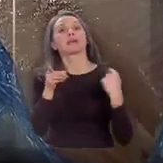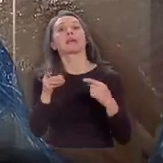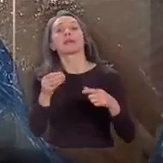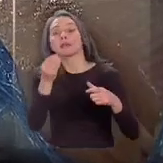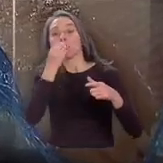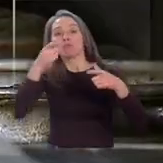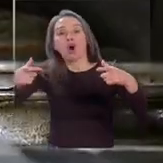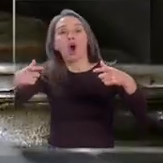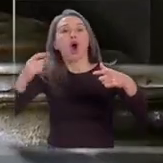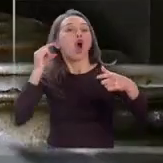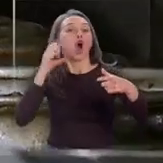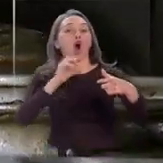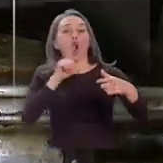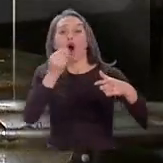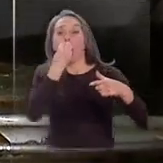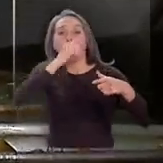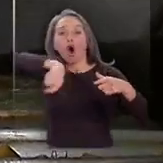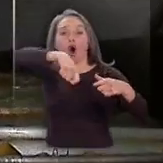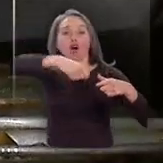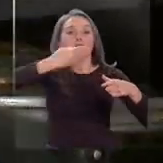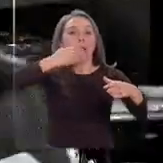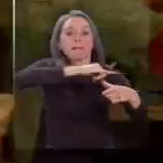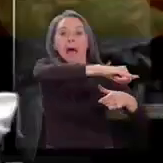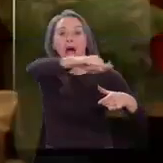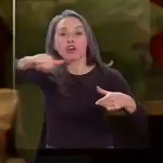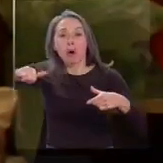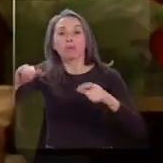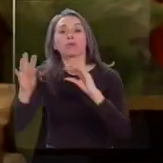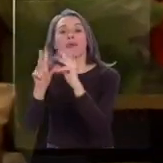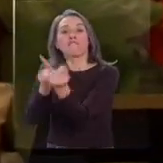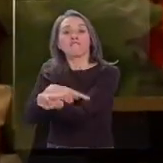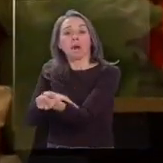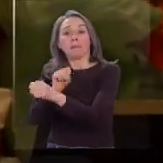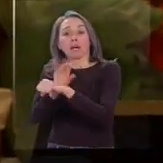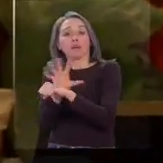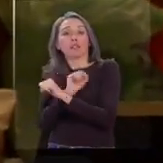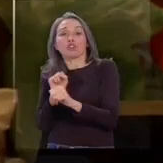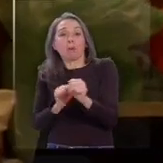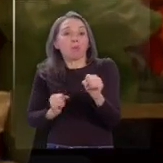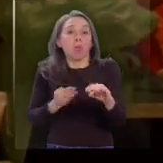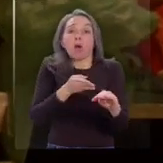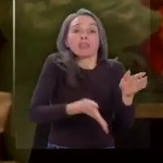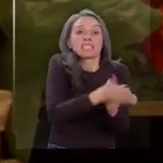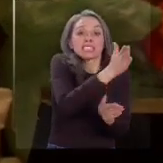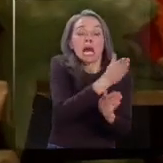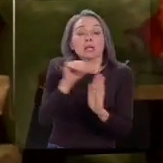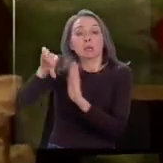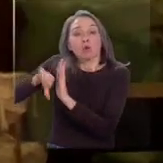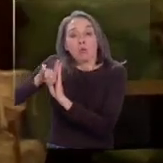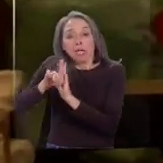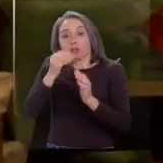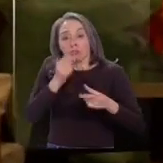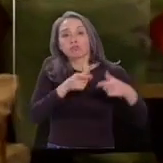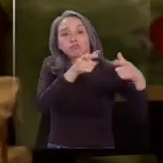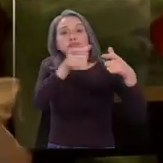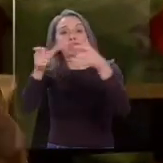ollas comunes, almuerzo directo a familias que están con COVID, que no pueden movilizarse. Estamos entregando a otros barrios y